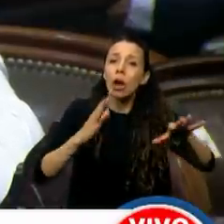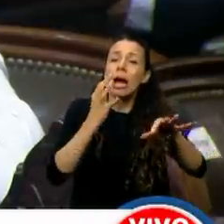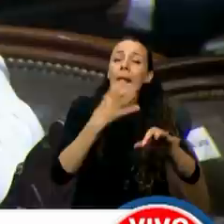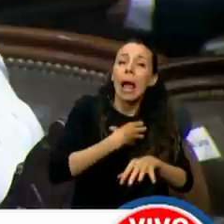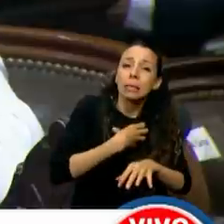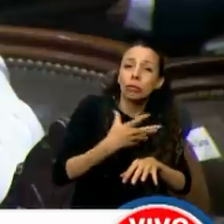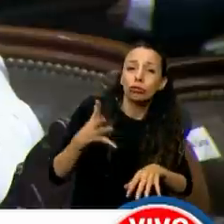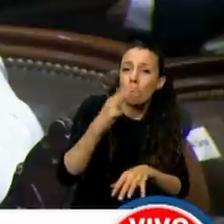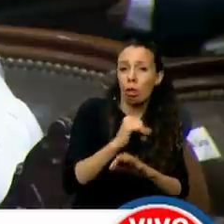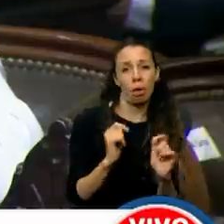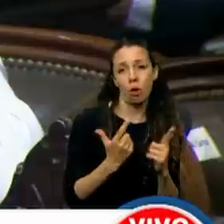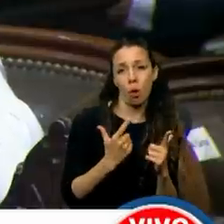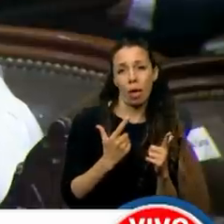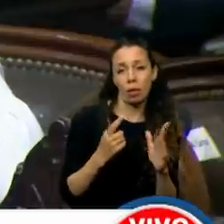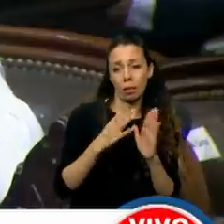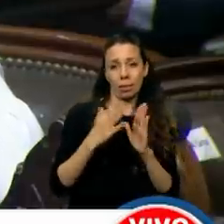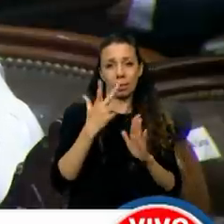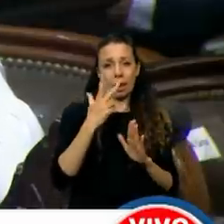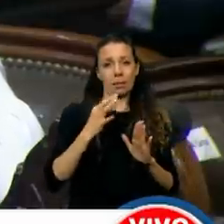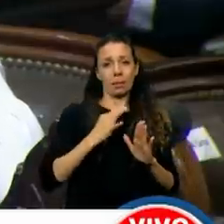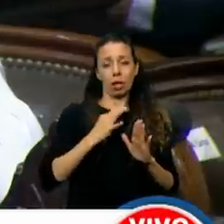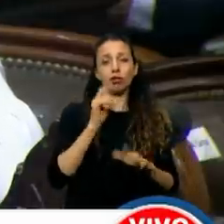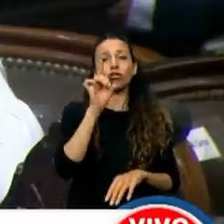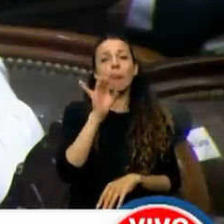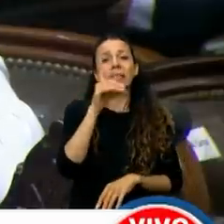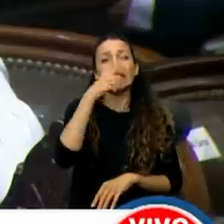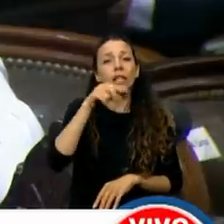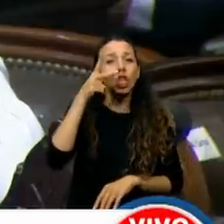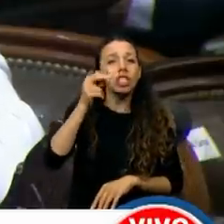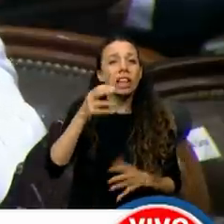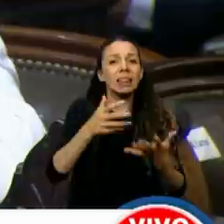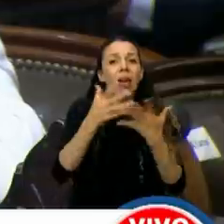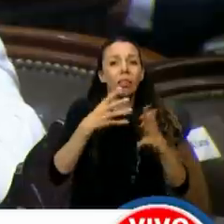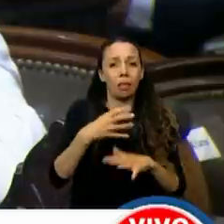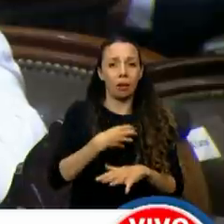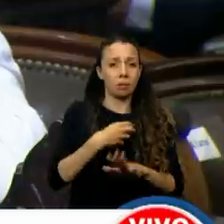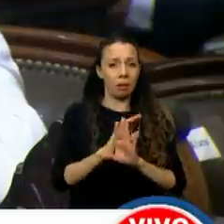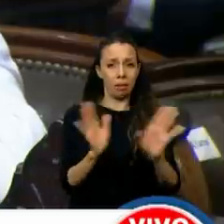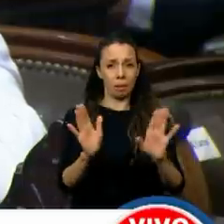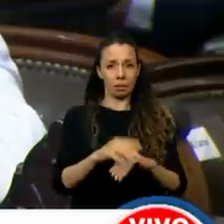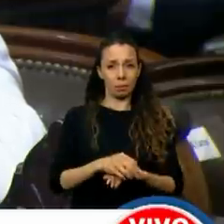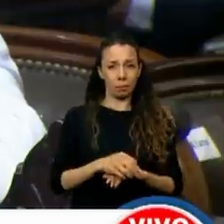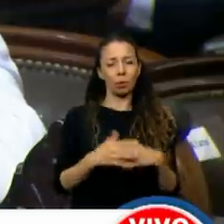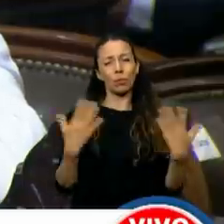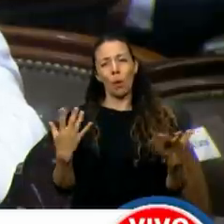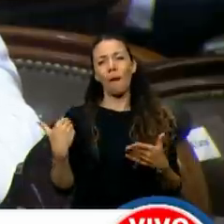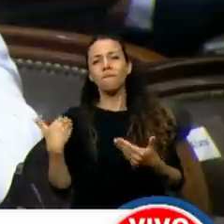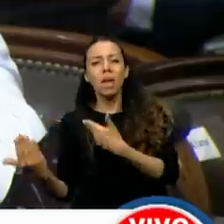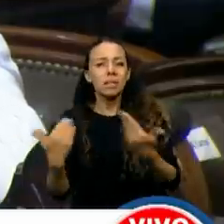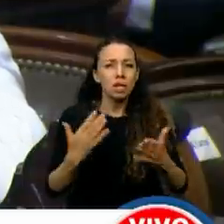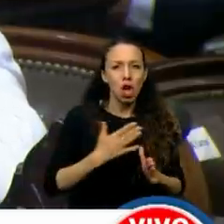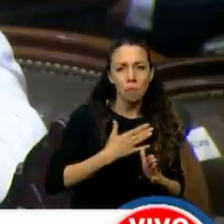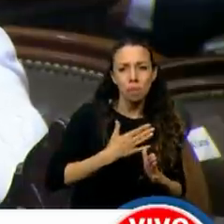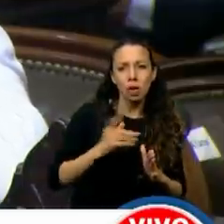días y en tres años tuvieron sólo 180 días de clases así que todos esos aportes que hacen mis vecinos no